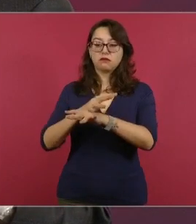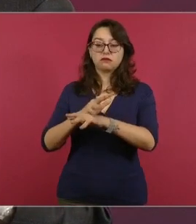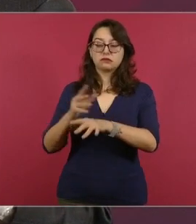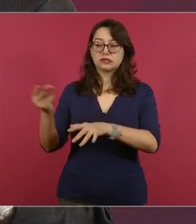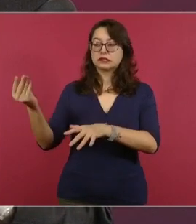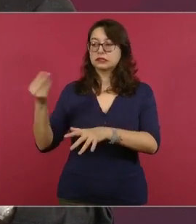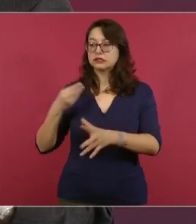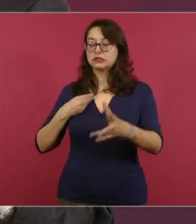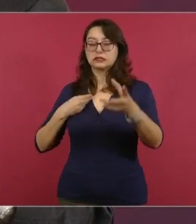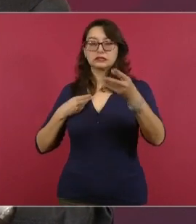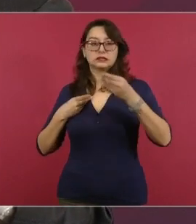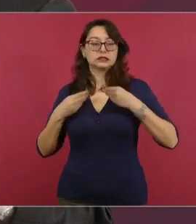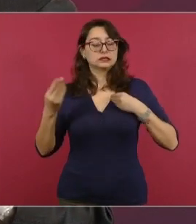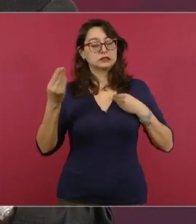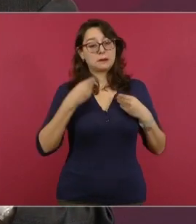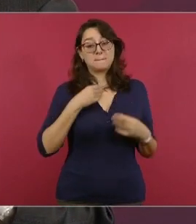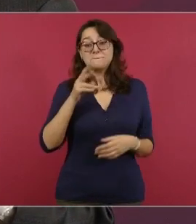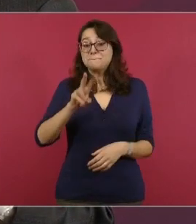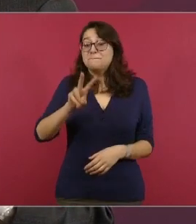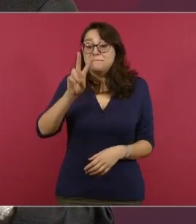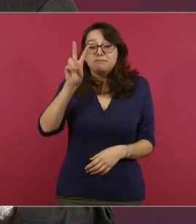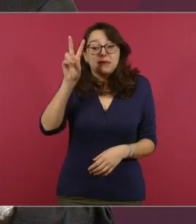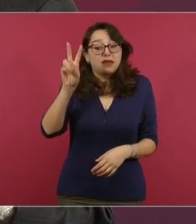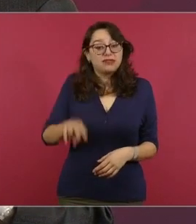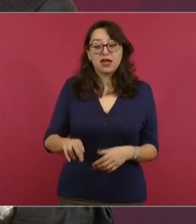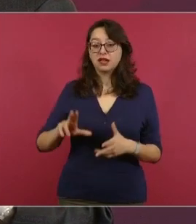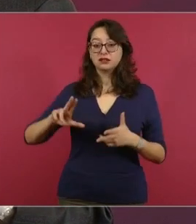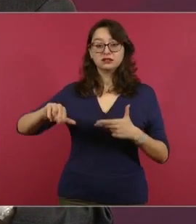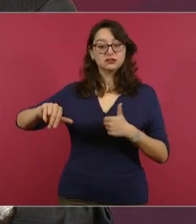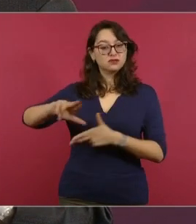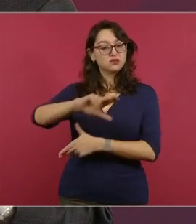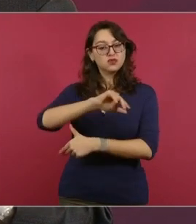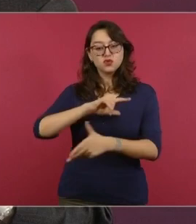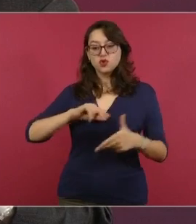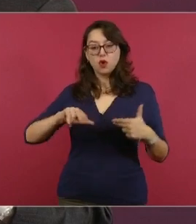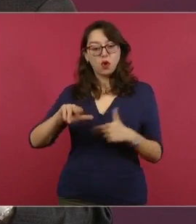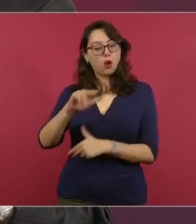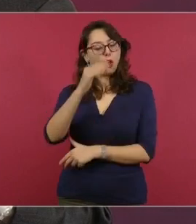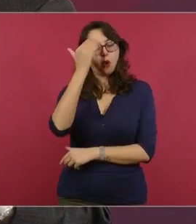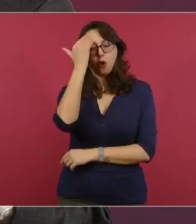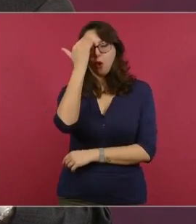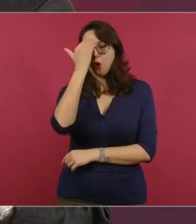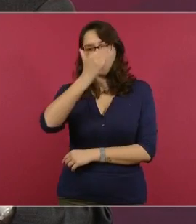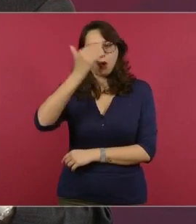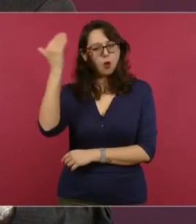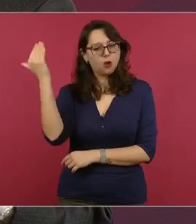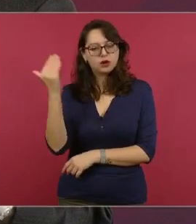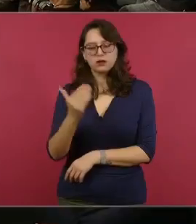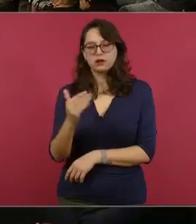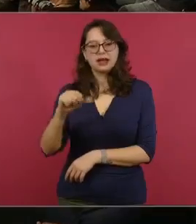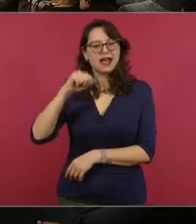muy desastroso lo que padeció Acapulco